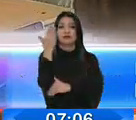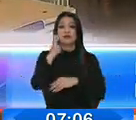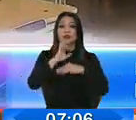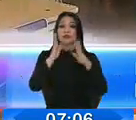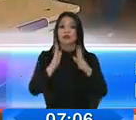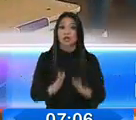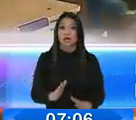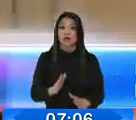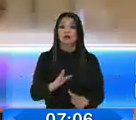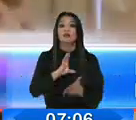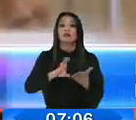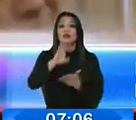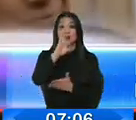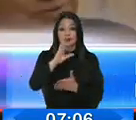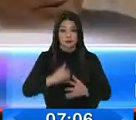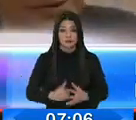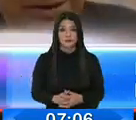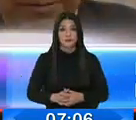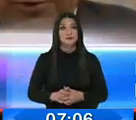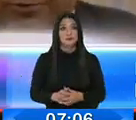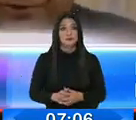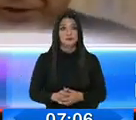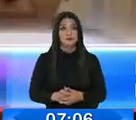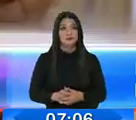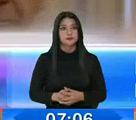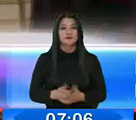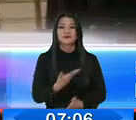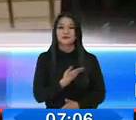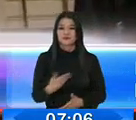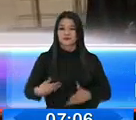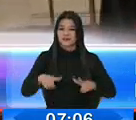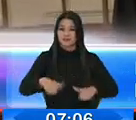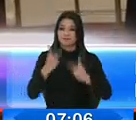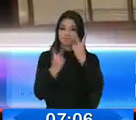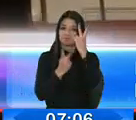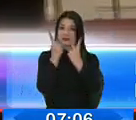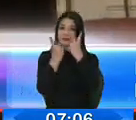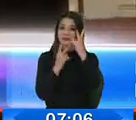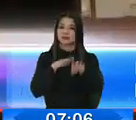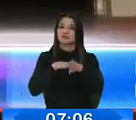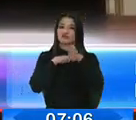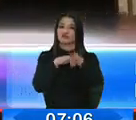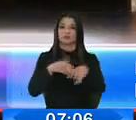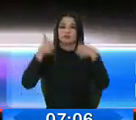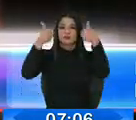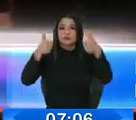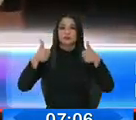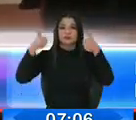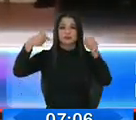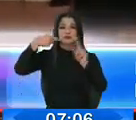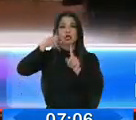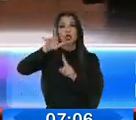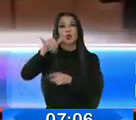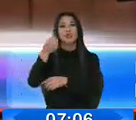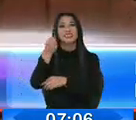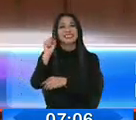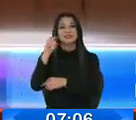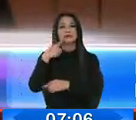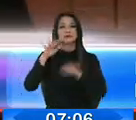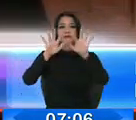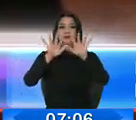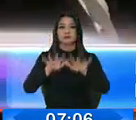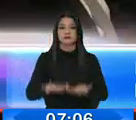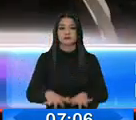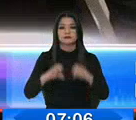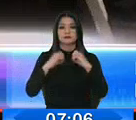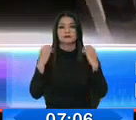de secundaria. Durante la visita, el gobierno de Lenín Moreno respaldó la candidatura de Luis Almagro para la Secretaría de